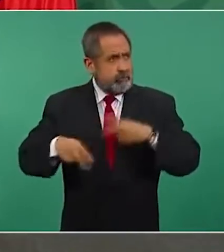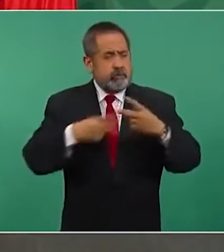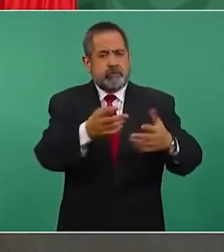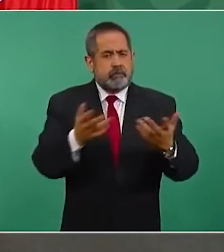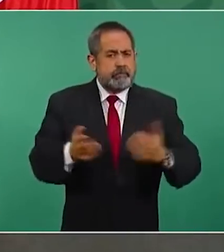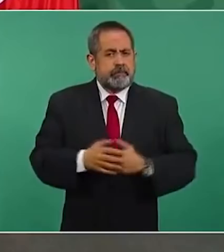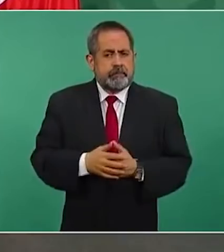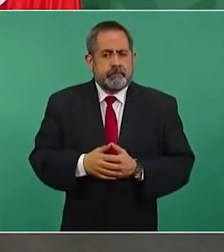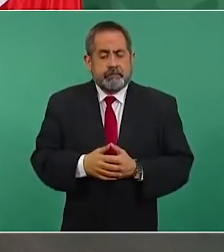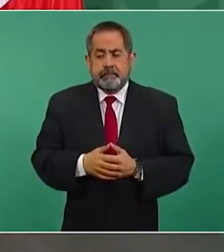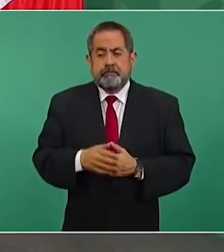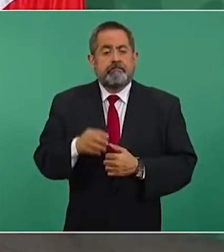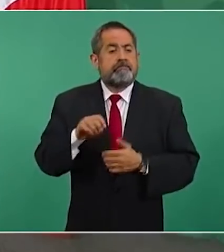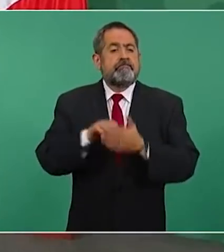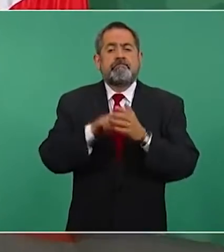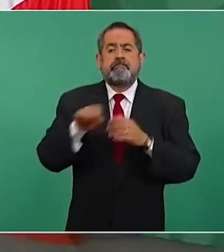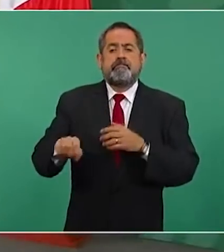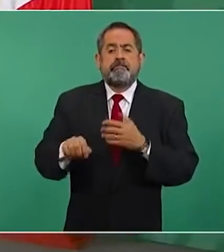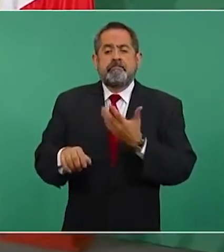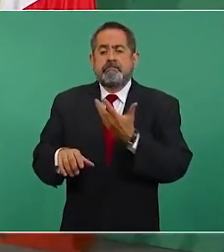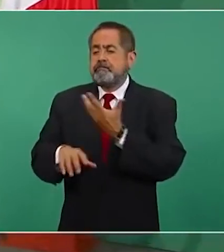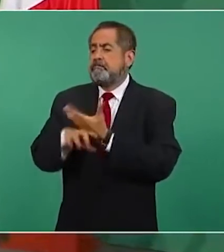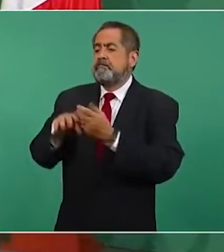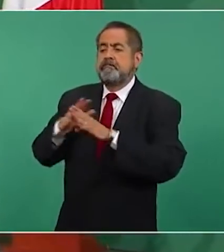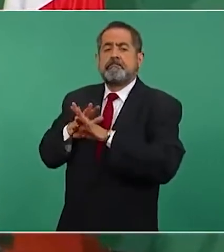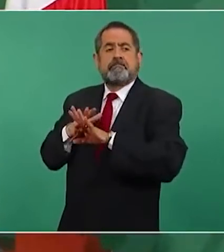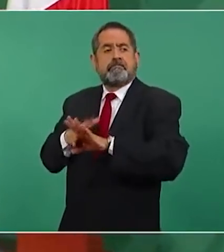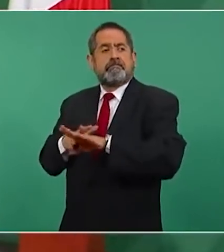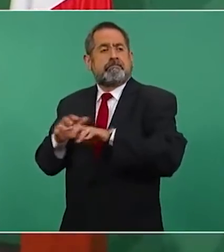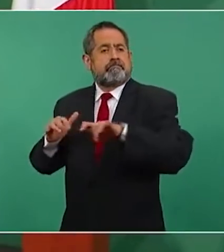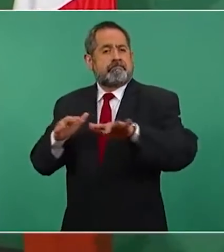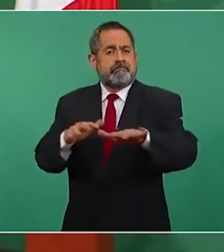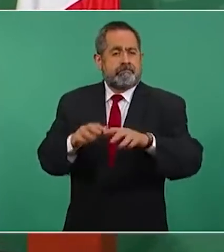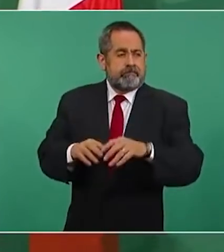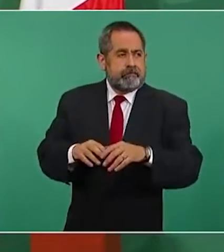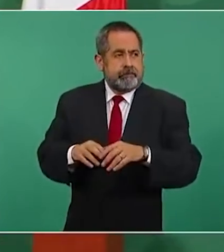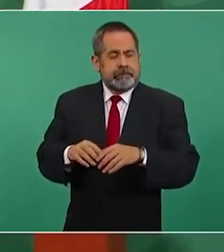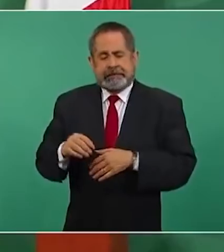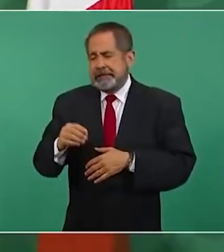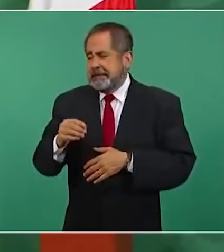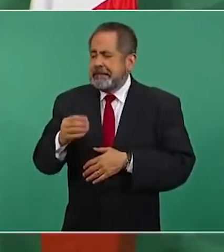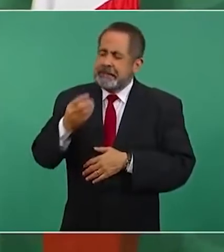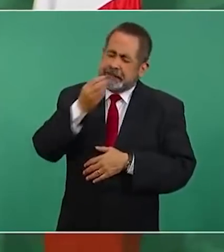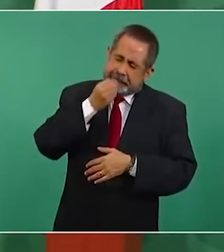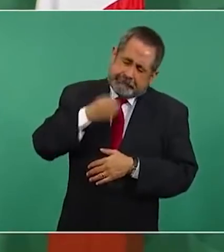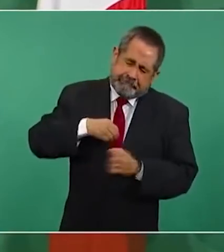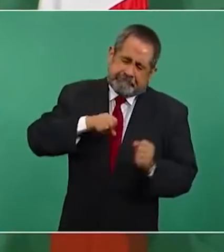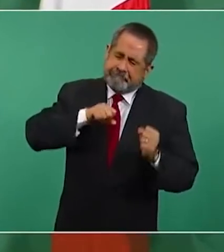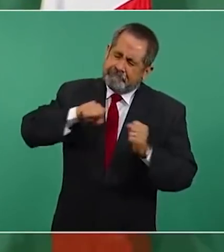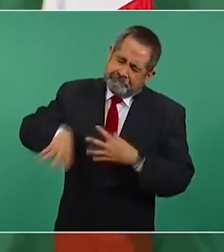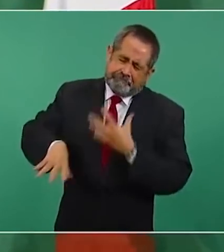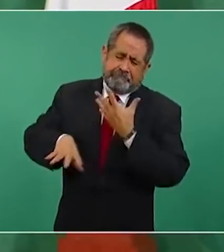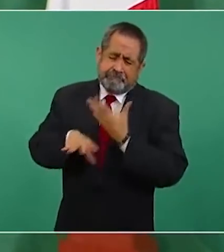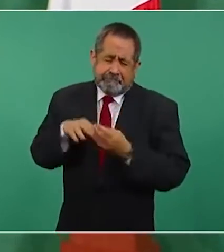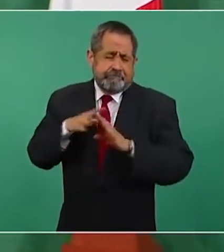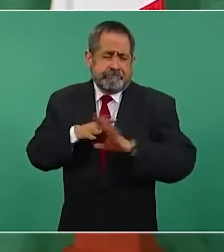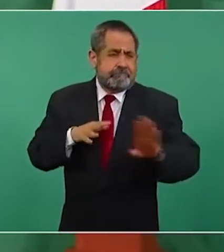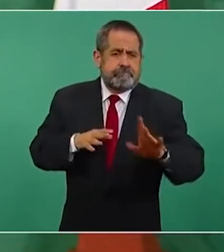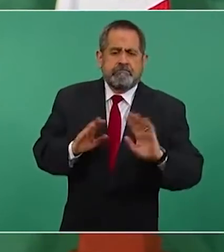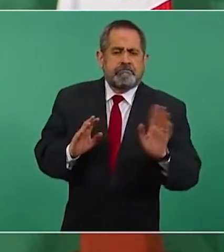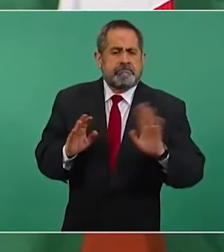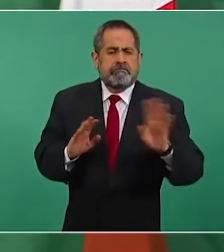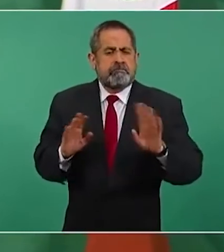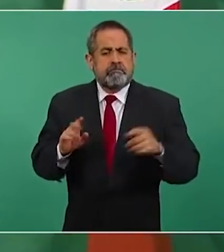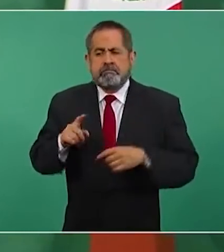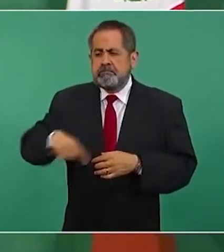que la migración no sea forzosa sino opcional voluntaria